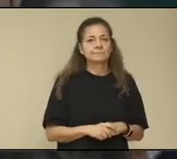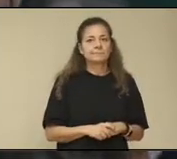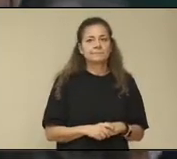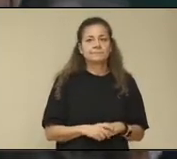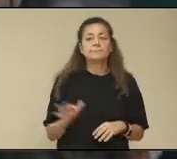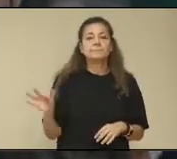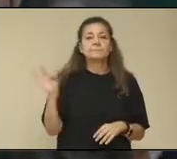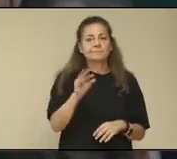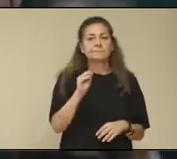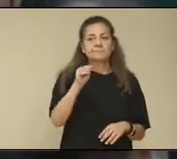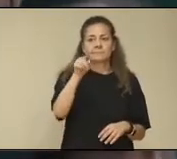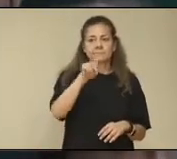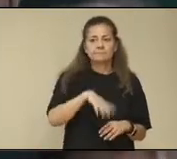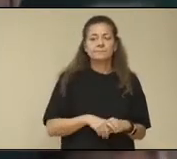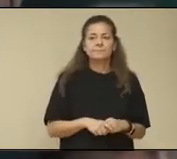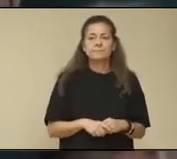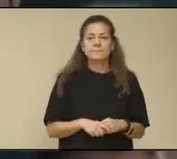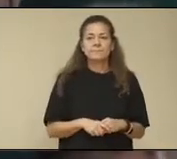¿Pregunta? Sí.